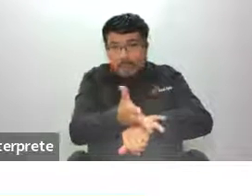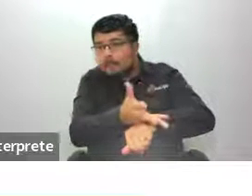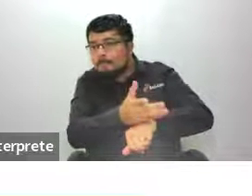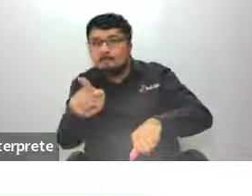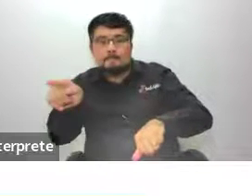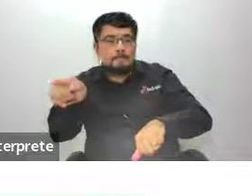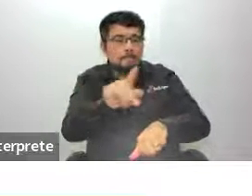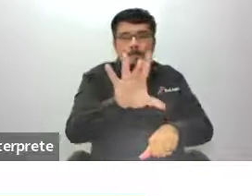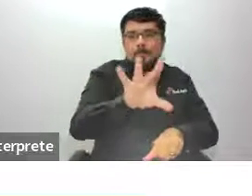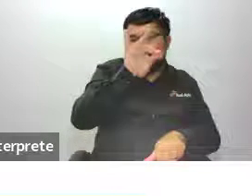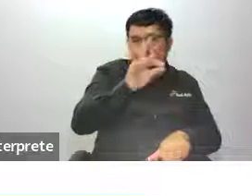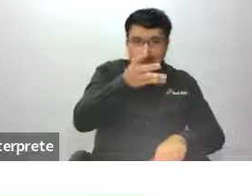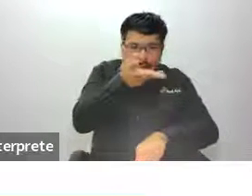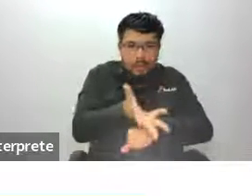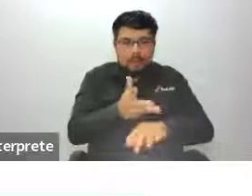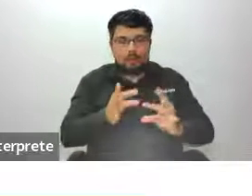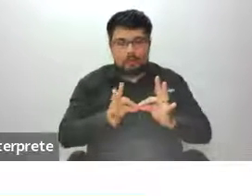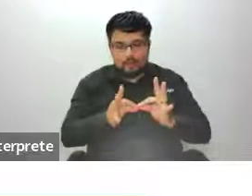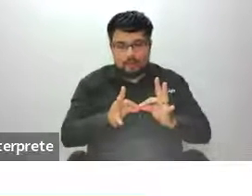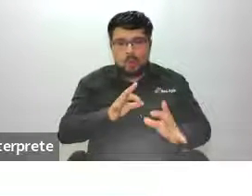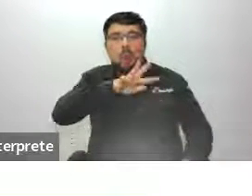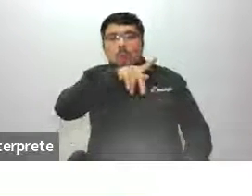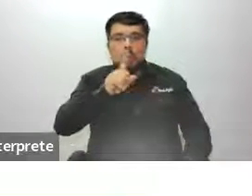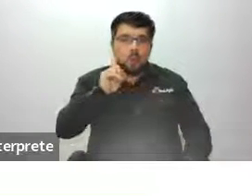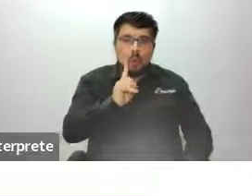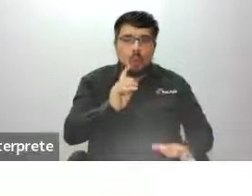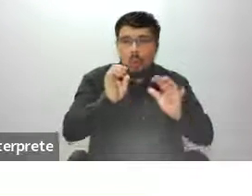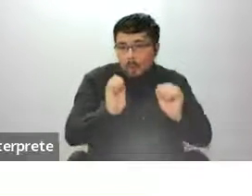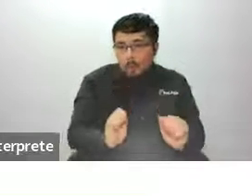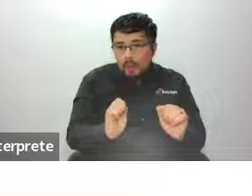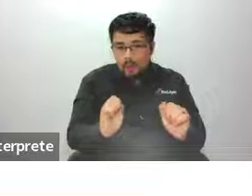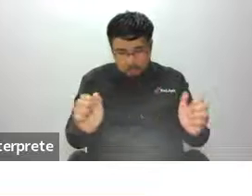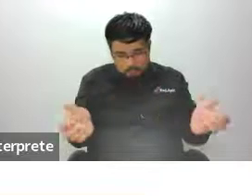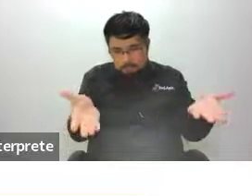fomentar el aprendizaje también entre pares.